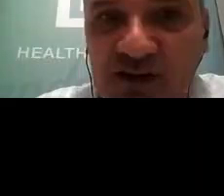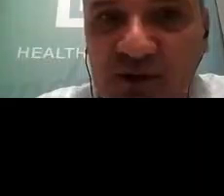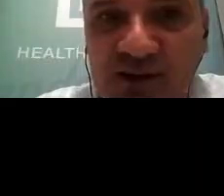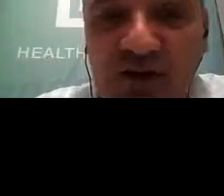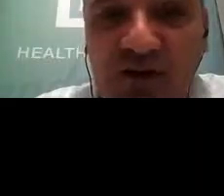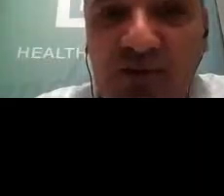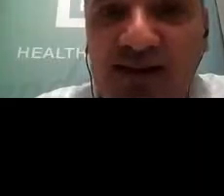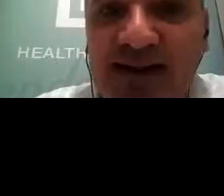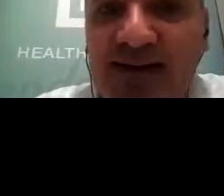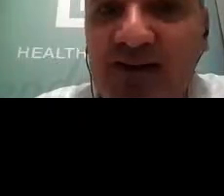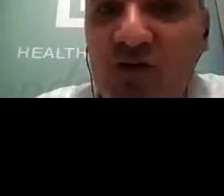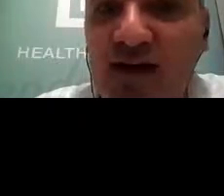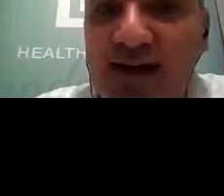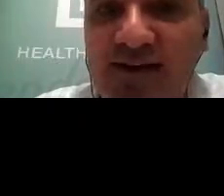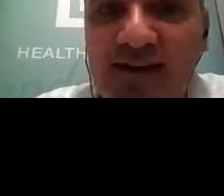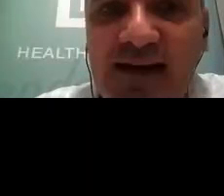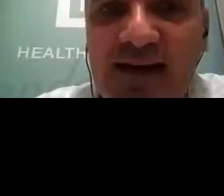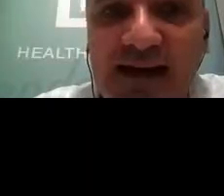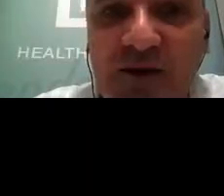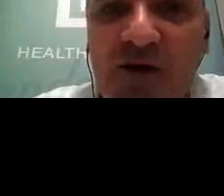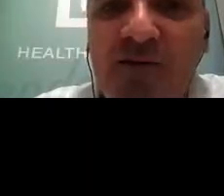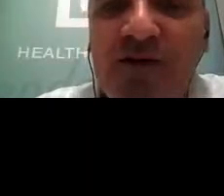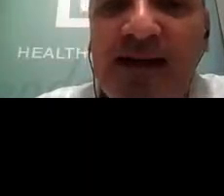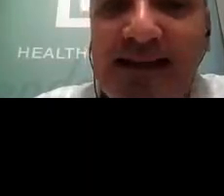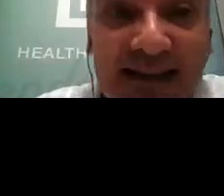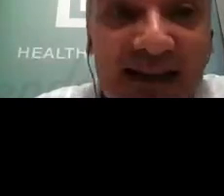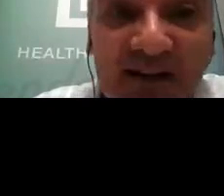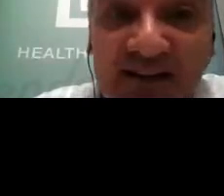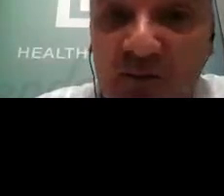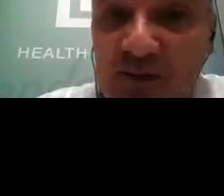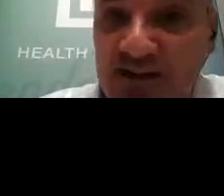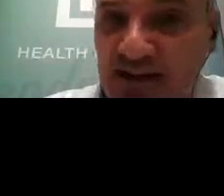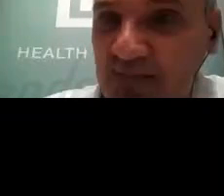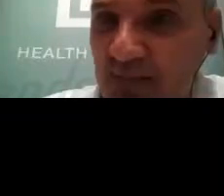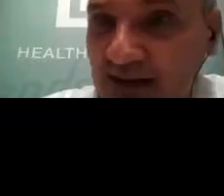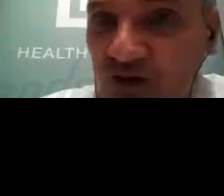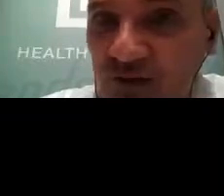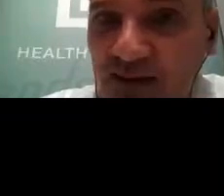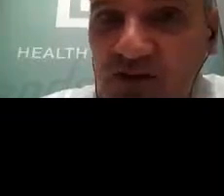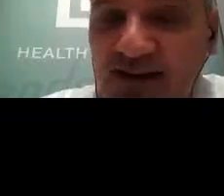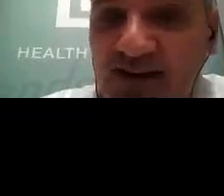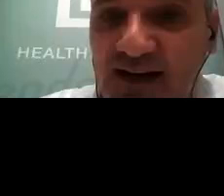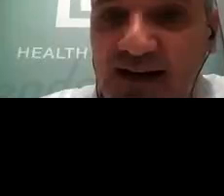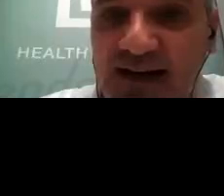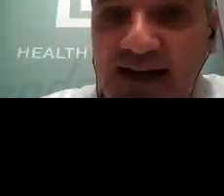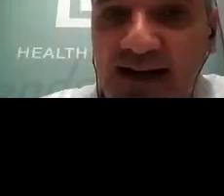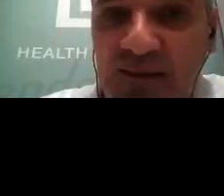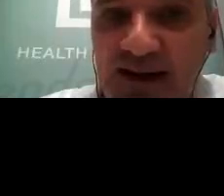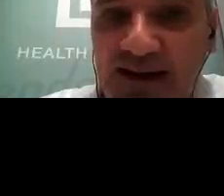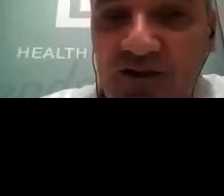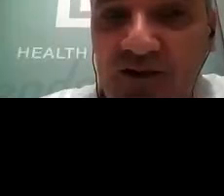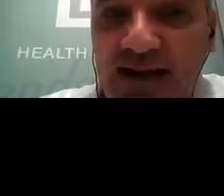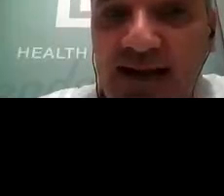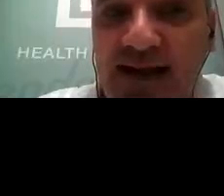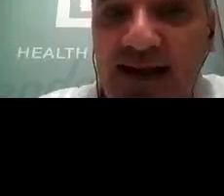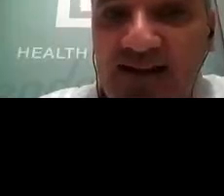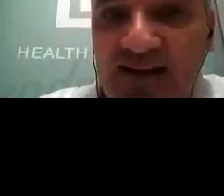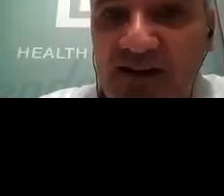un 80% proteína de soja, leche y huevo, y además está suplementada en magnesio. Veíamos antes que el